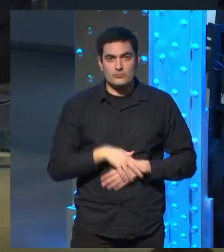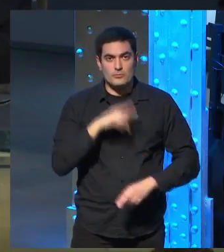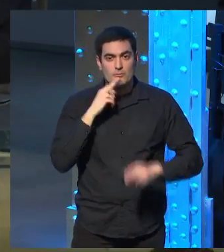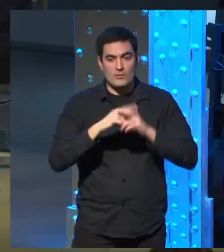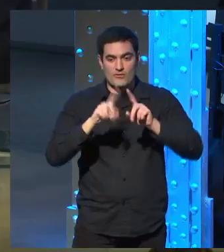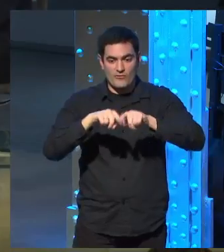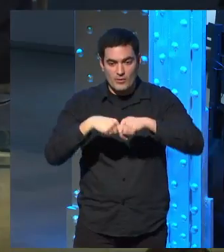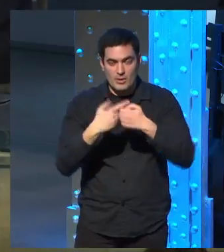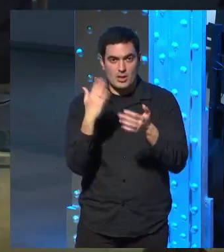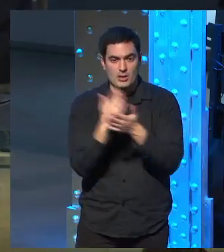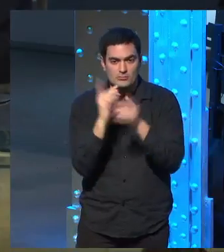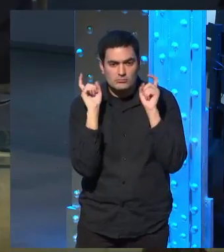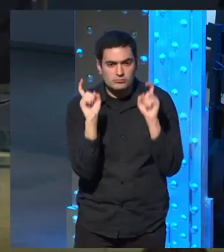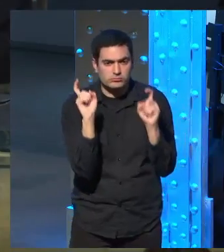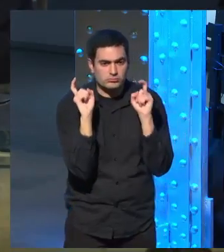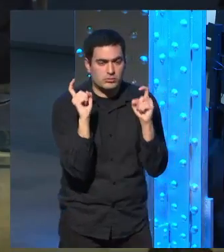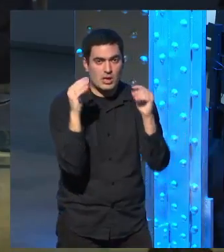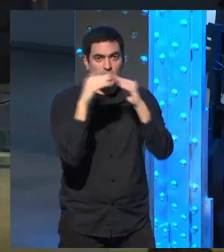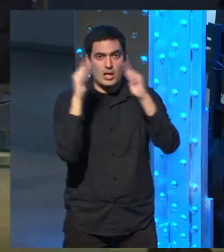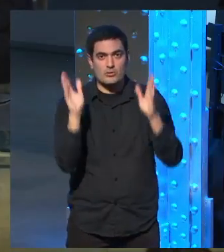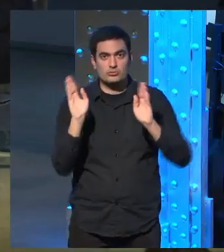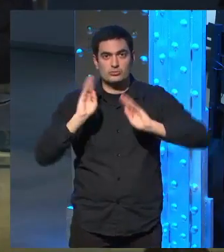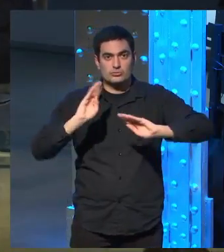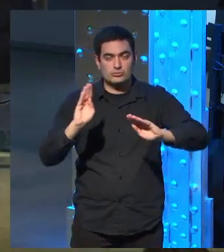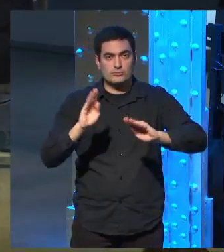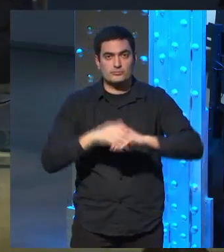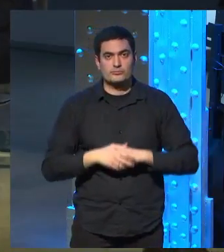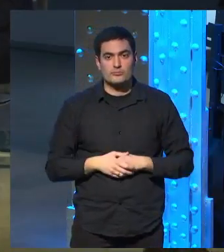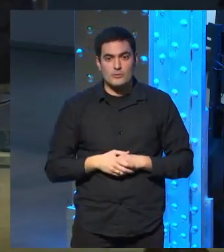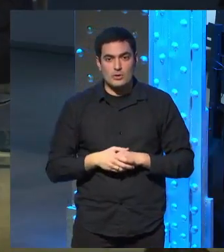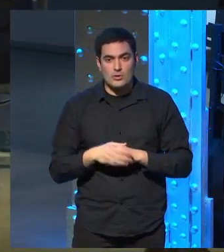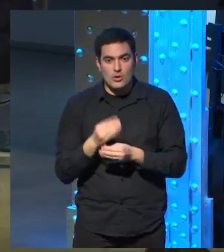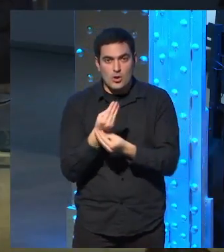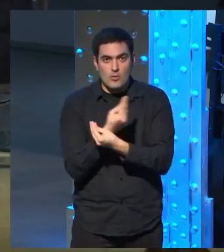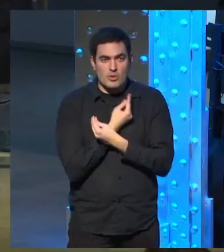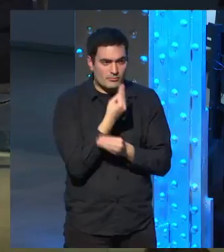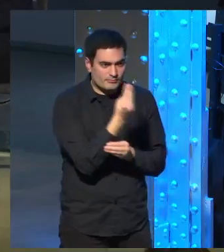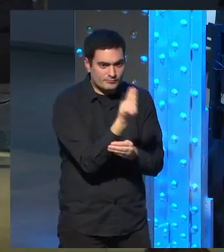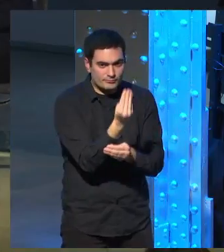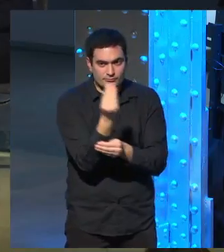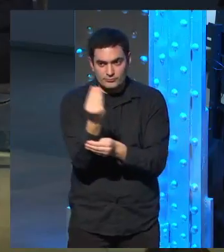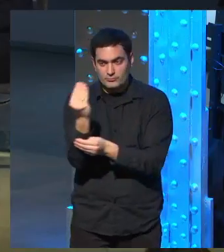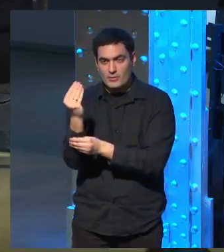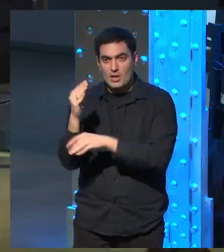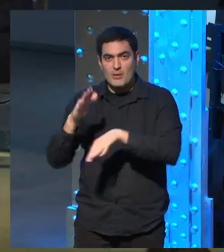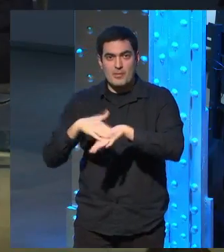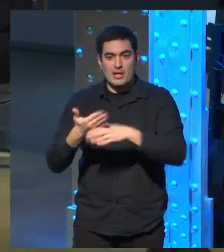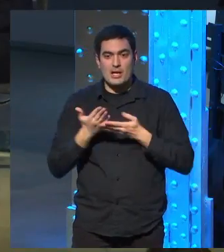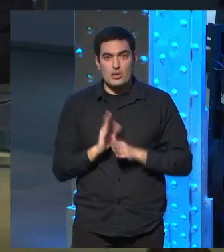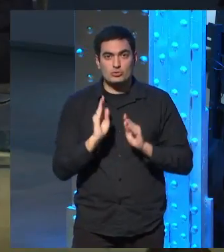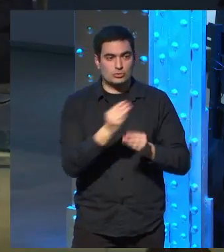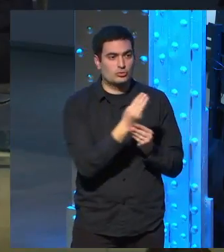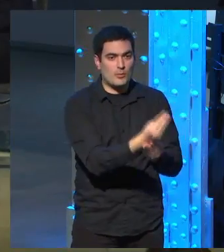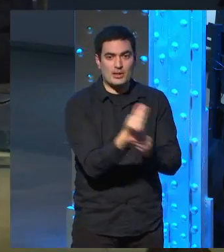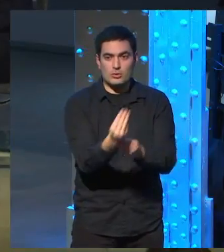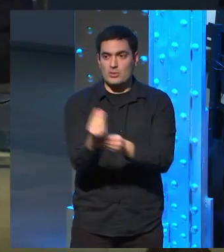da clases en la Bauhaus y que hace muñecos para sus hijos, ¿no? Fíjate